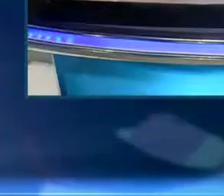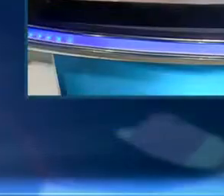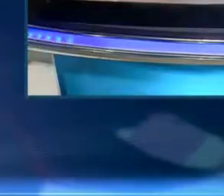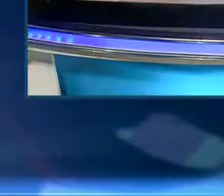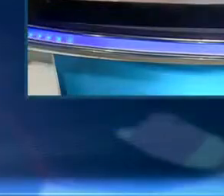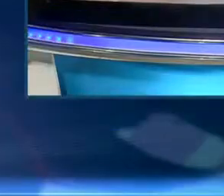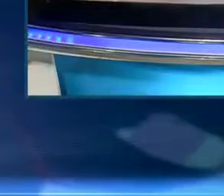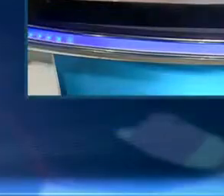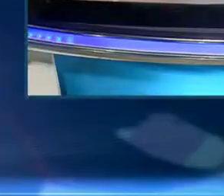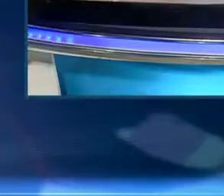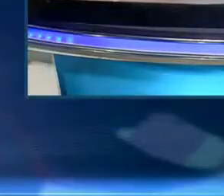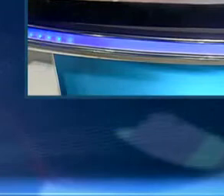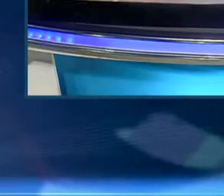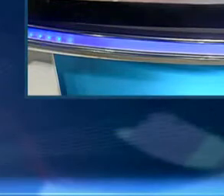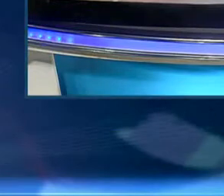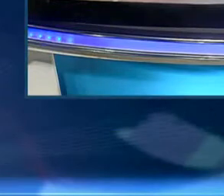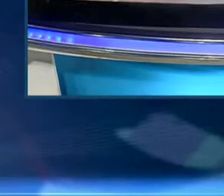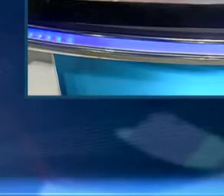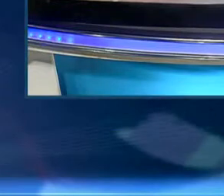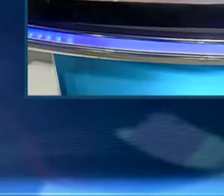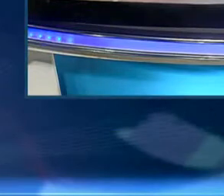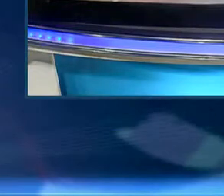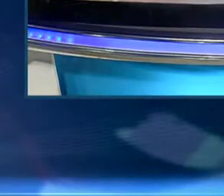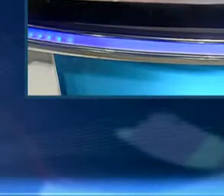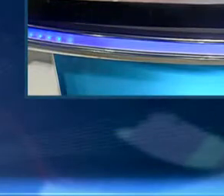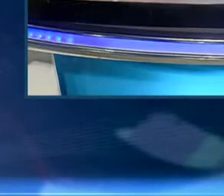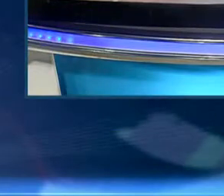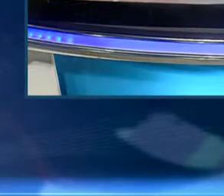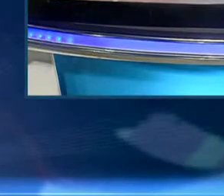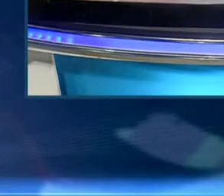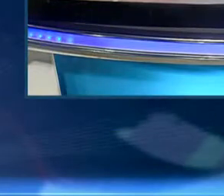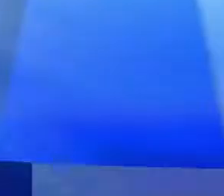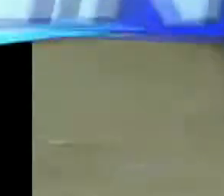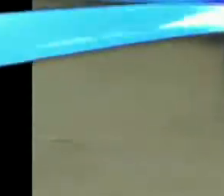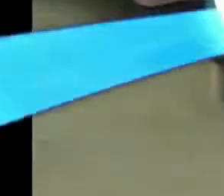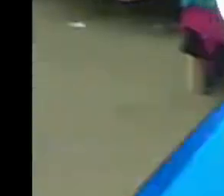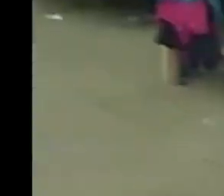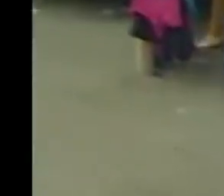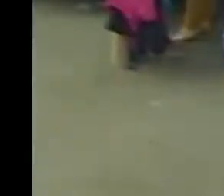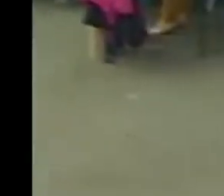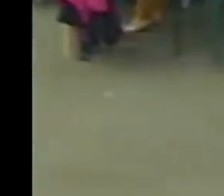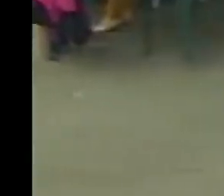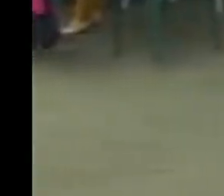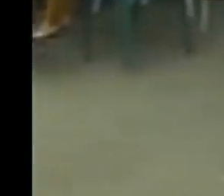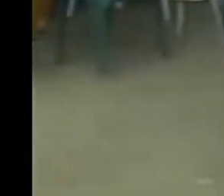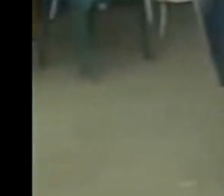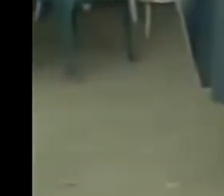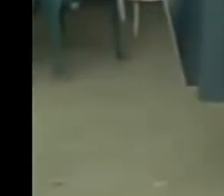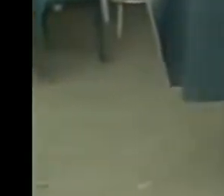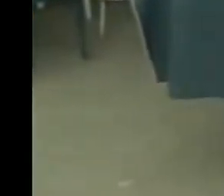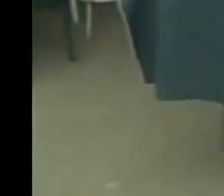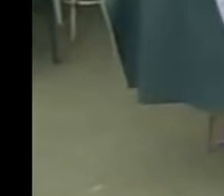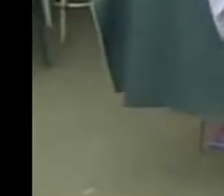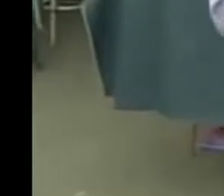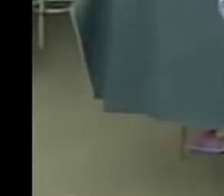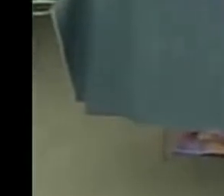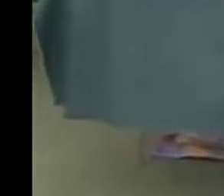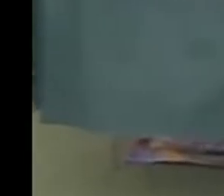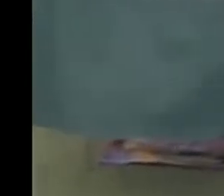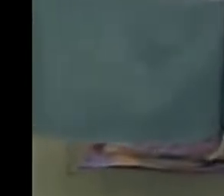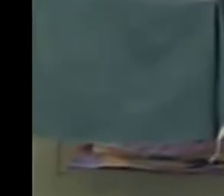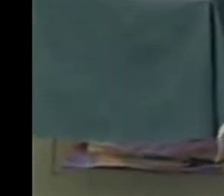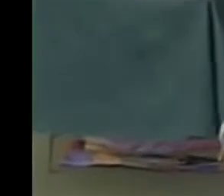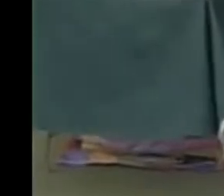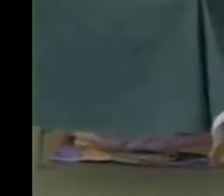Nuevamente contigo. Hola, Hugo, todavía a estas horas, Rosalena, buenos días. Para quienes recién se conectan con nosotros, estamos acá desde el sector de la Bahía de